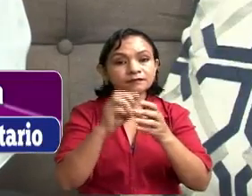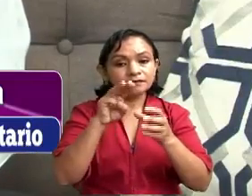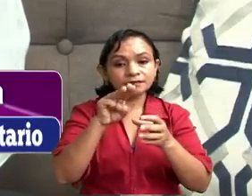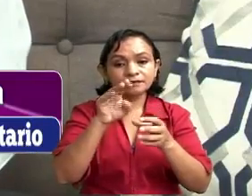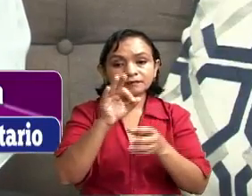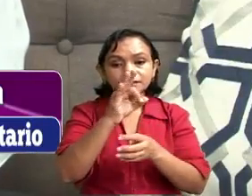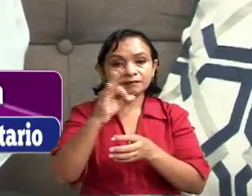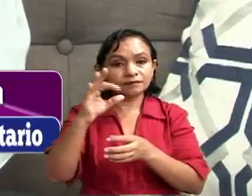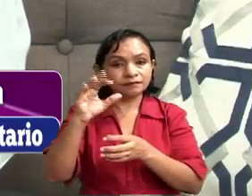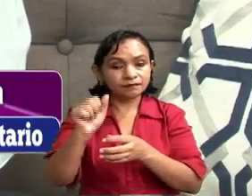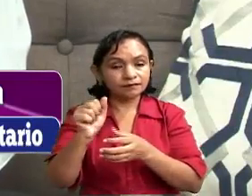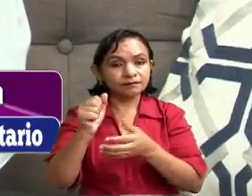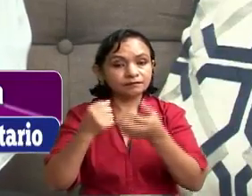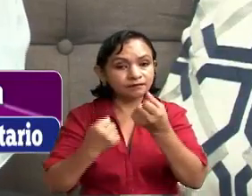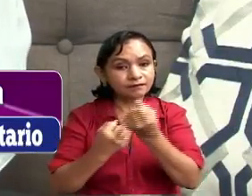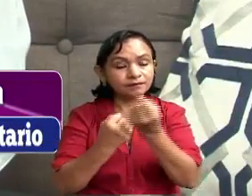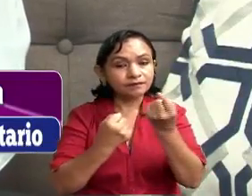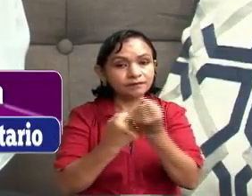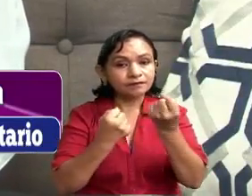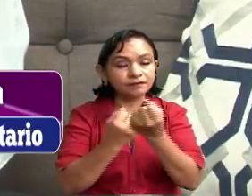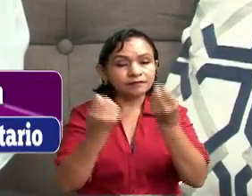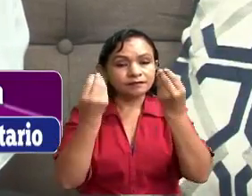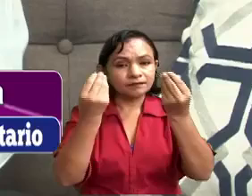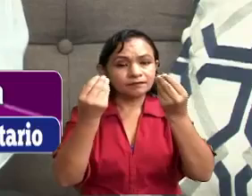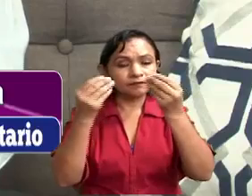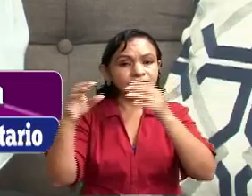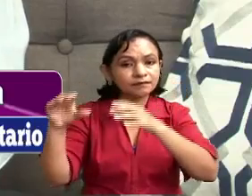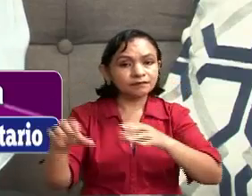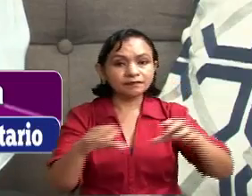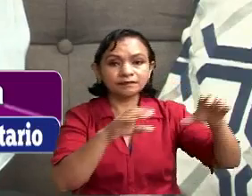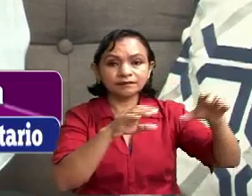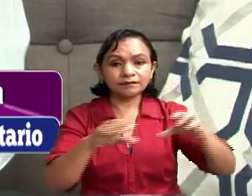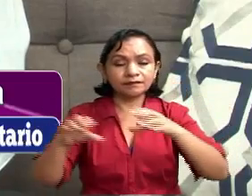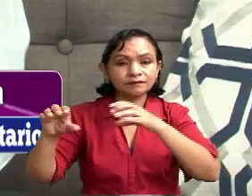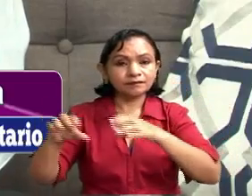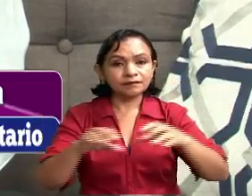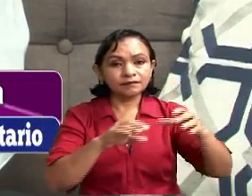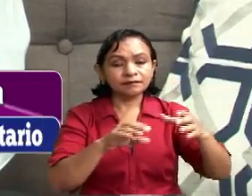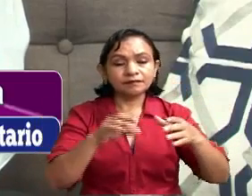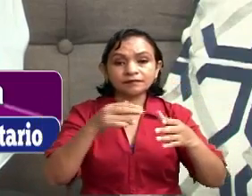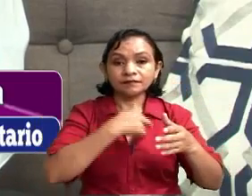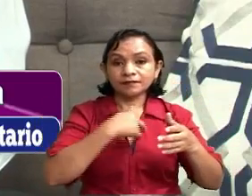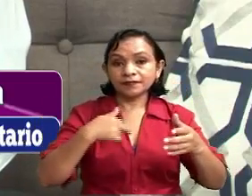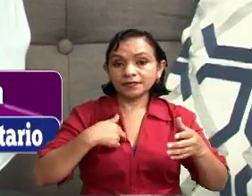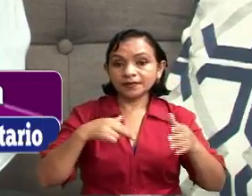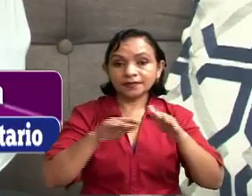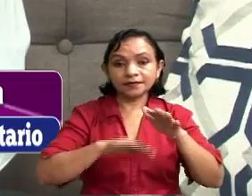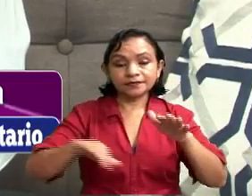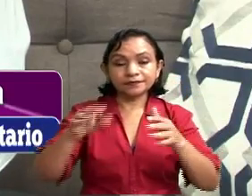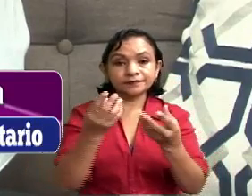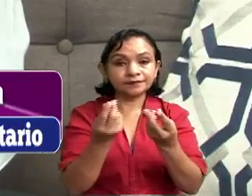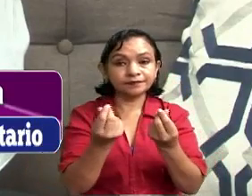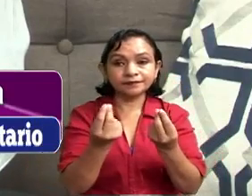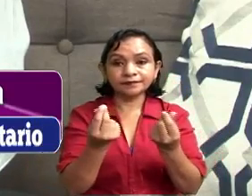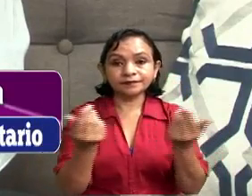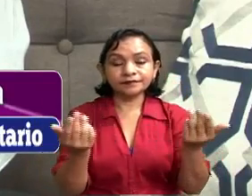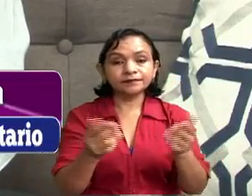vienen impulsando una gran cantidad de eventos alrededor de dinamizar la actividad. Por ejemplo,